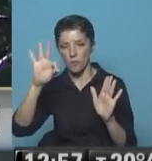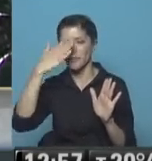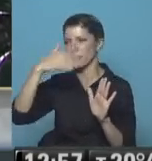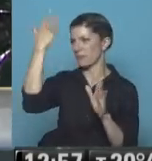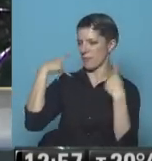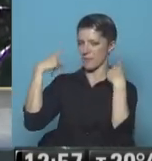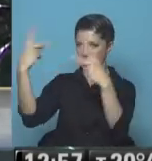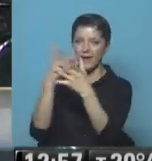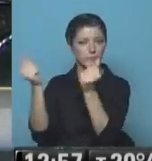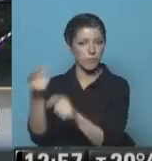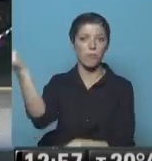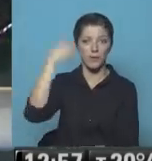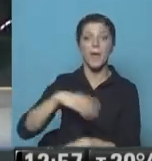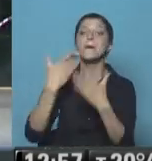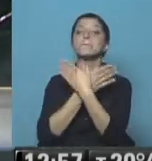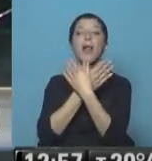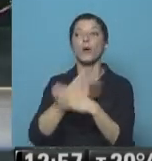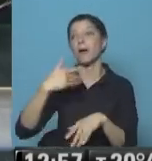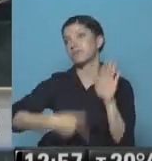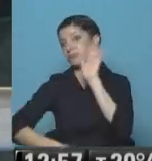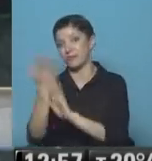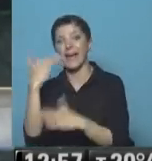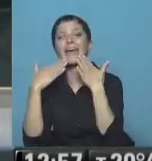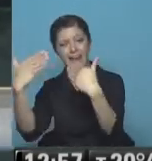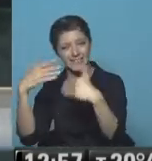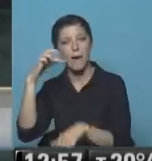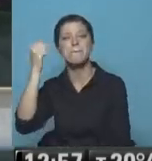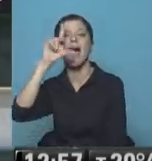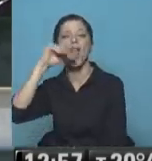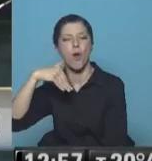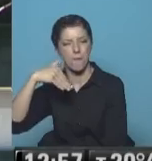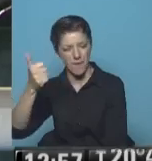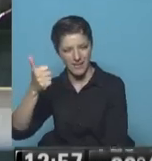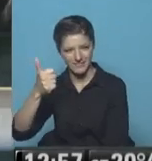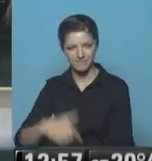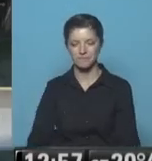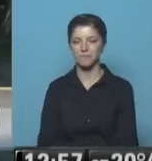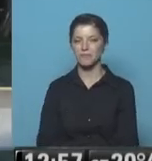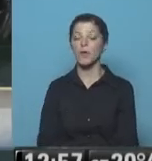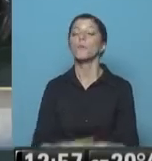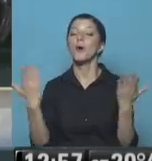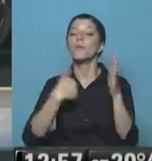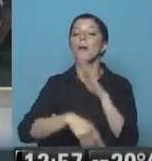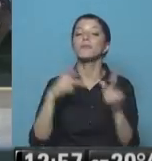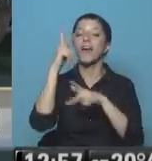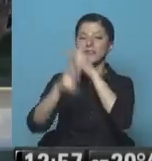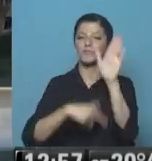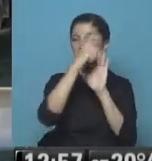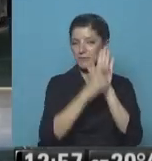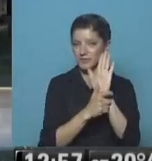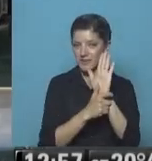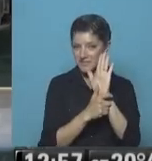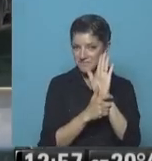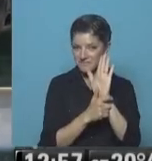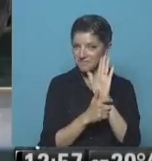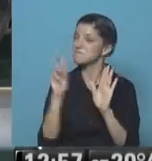viaje. Paloma voló, ya no está más, que le agradecemos mucho a Paloma García, que ya ha estado con nosotros. Vamos con la incógnita, basta de palabras.